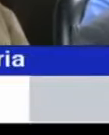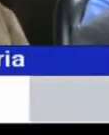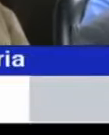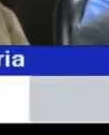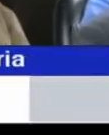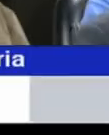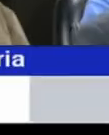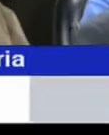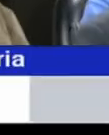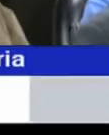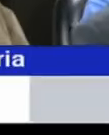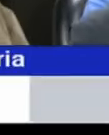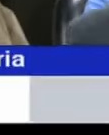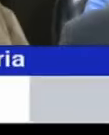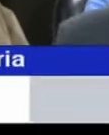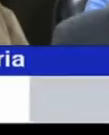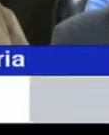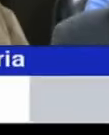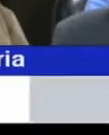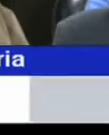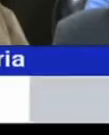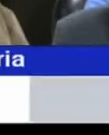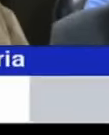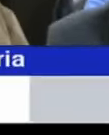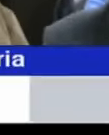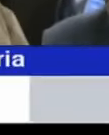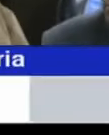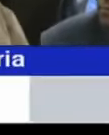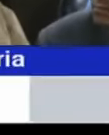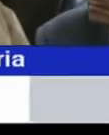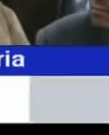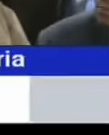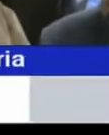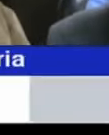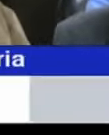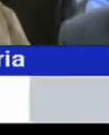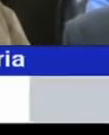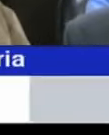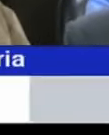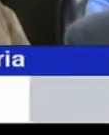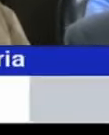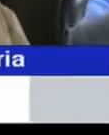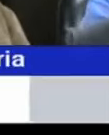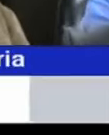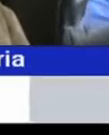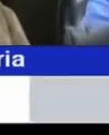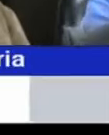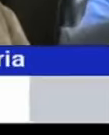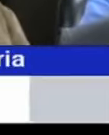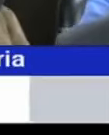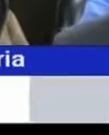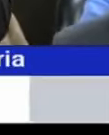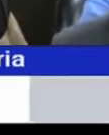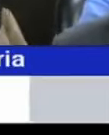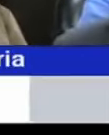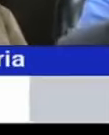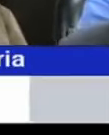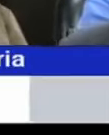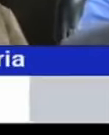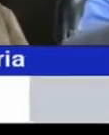y comenzó a generar un sistema de protección para nosotras las mujeres en Venezuela, que se ha